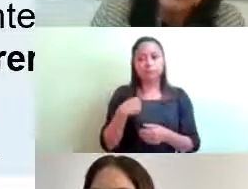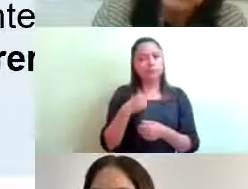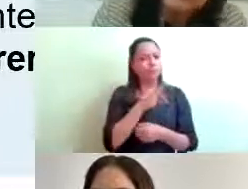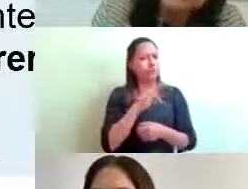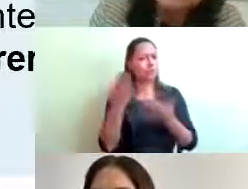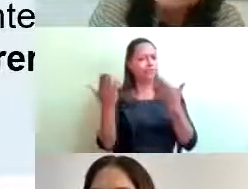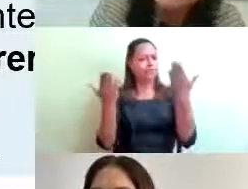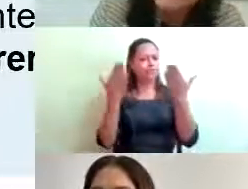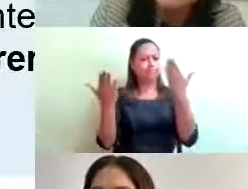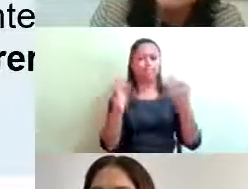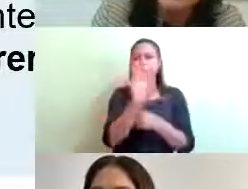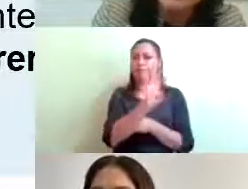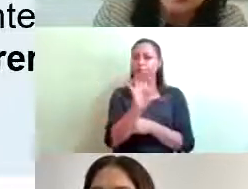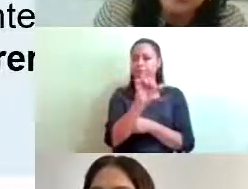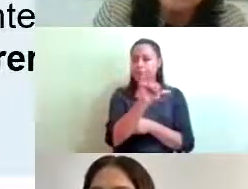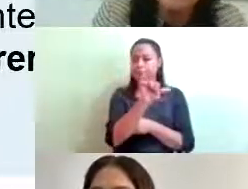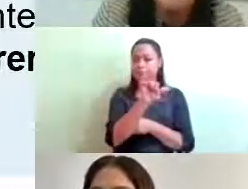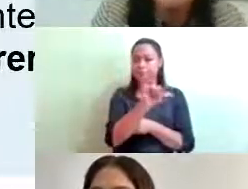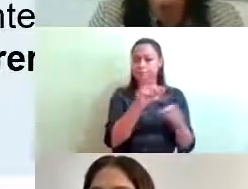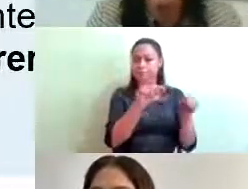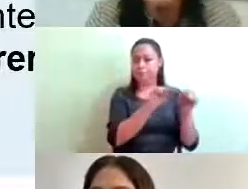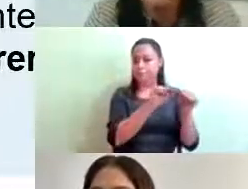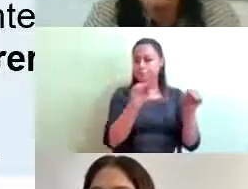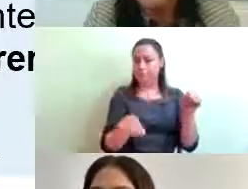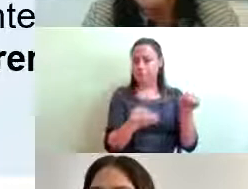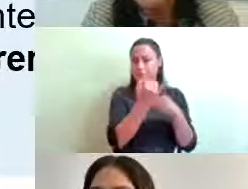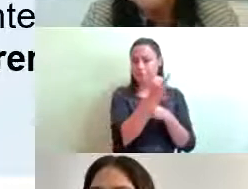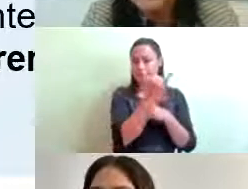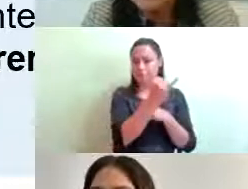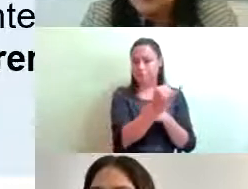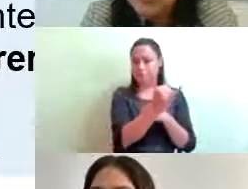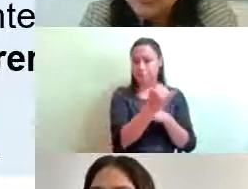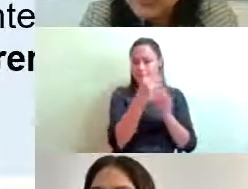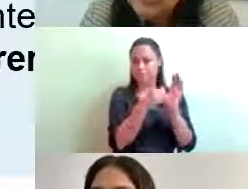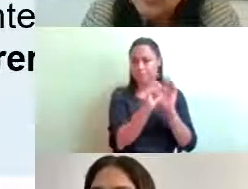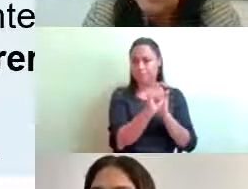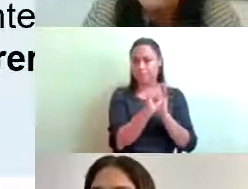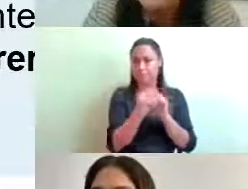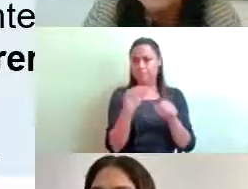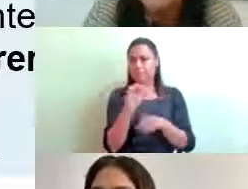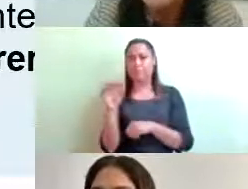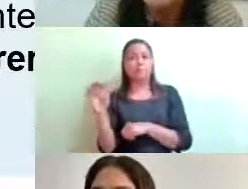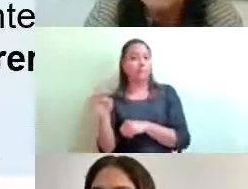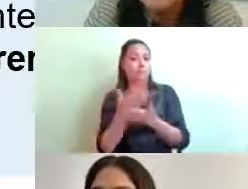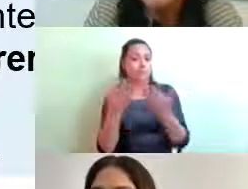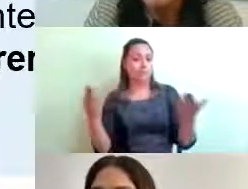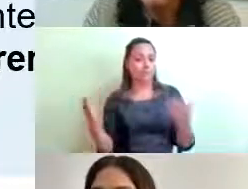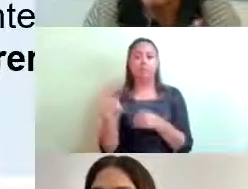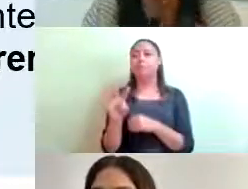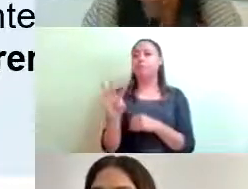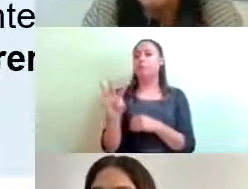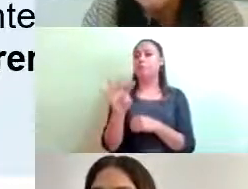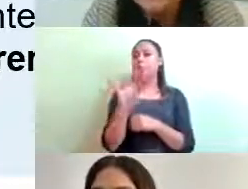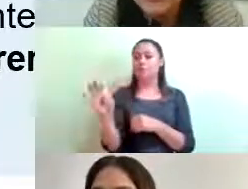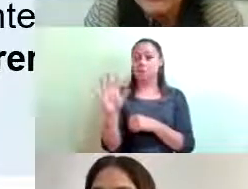comparación de 416 que se midió en junio del año pasado contra los 450 partes por millón que